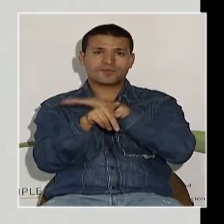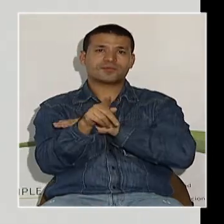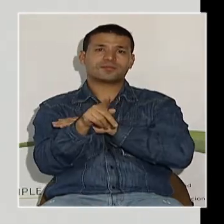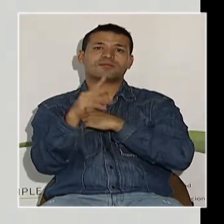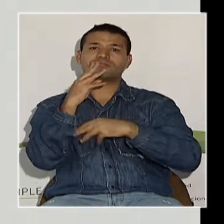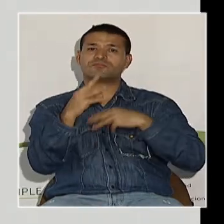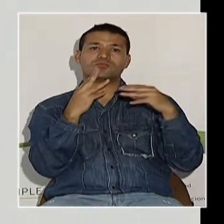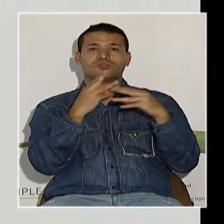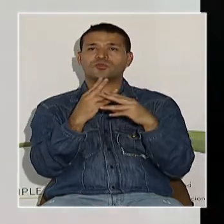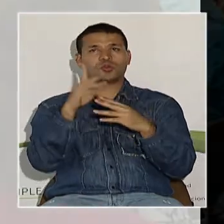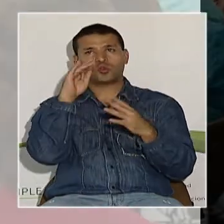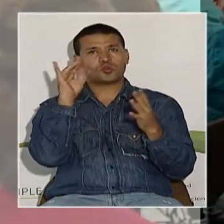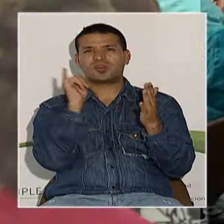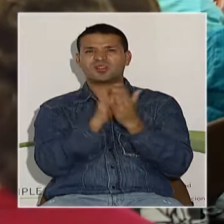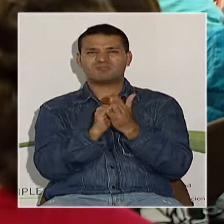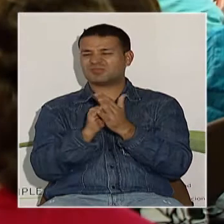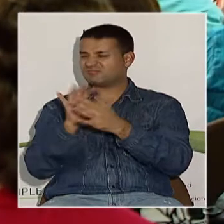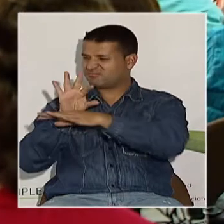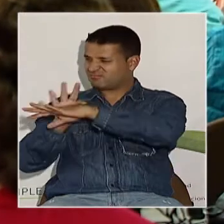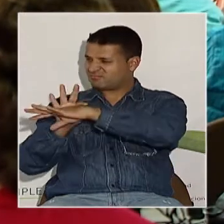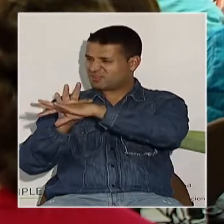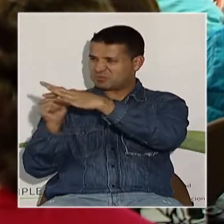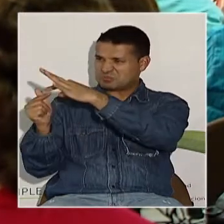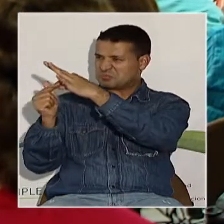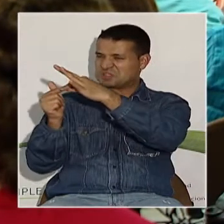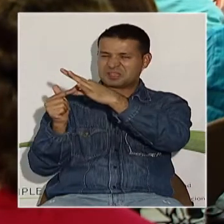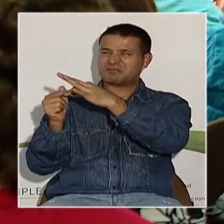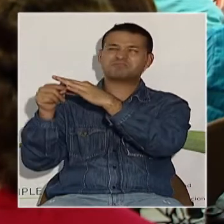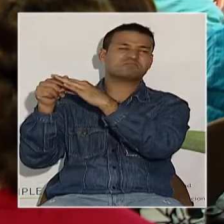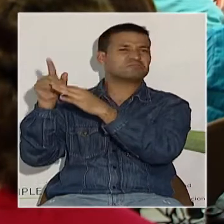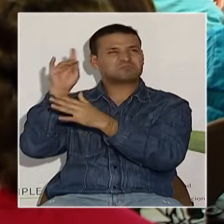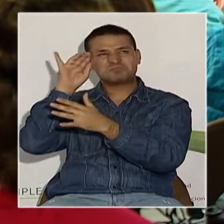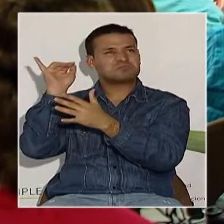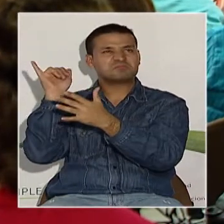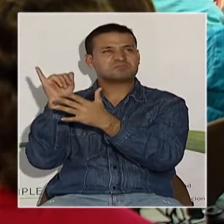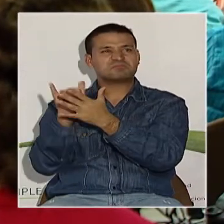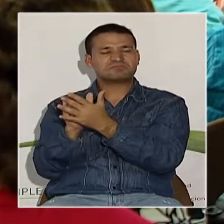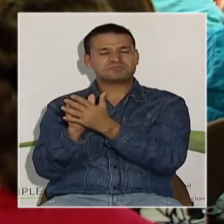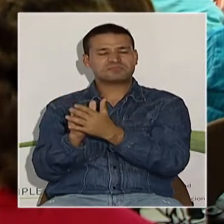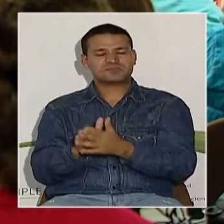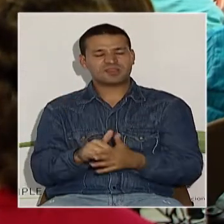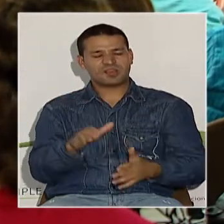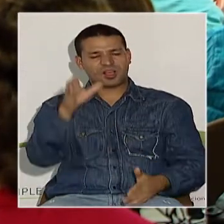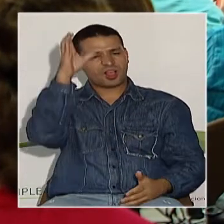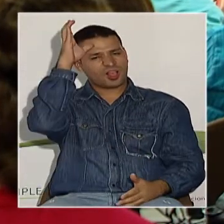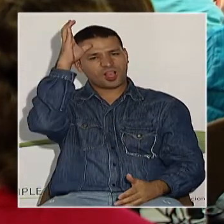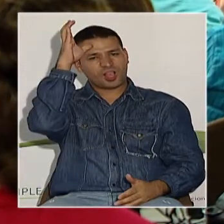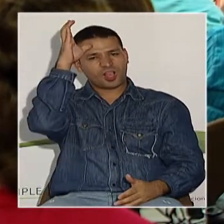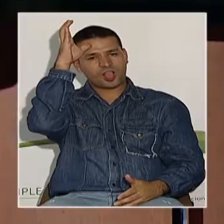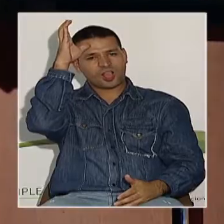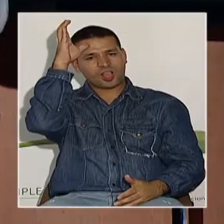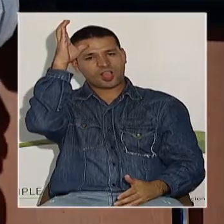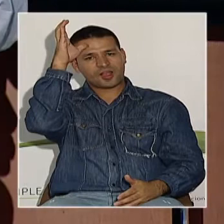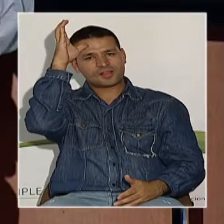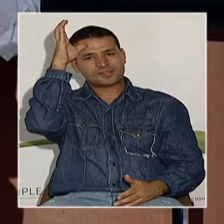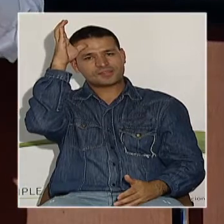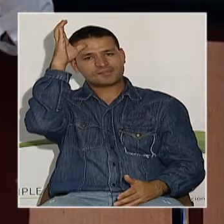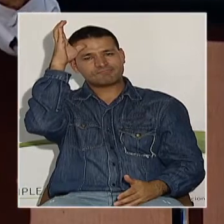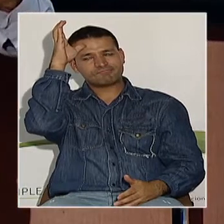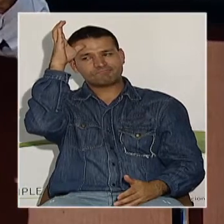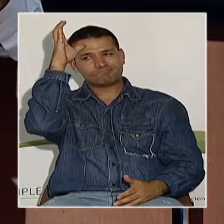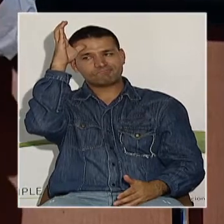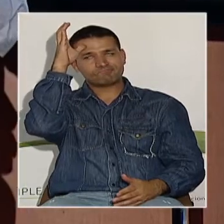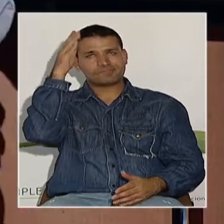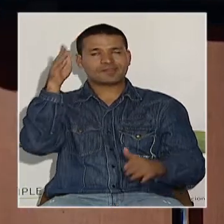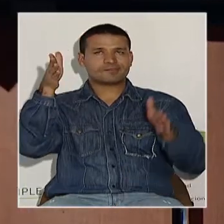que ya no creemos en el oncólogo, ya no creemos en nada y sabemos tanto que al final estamos ciegos porque no estamos viendo nuestra realidad interior